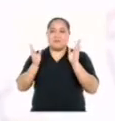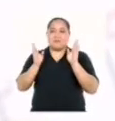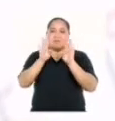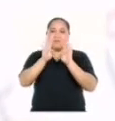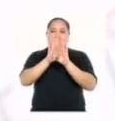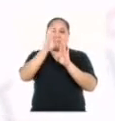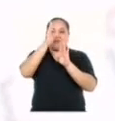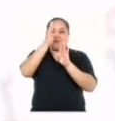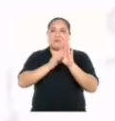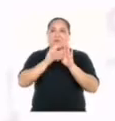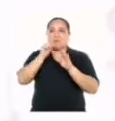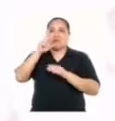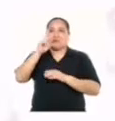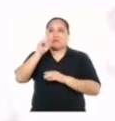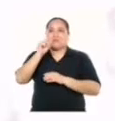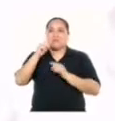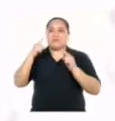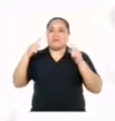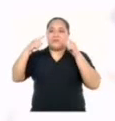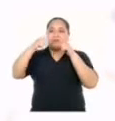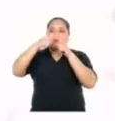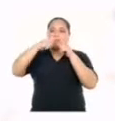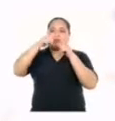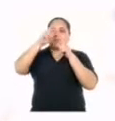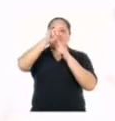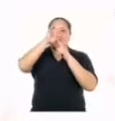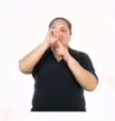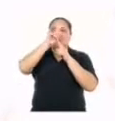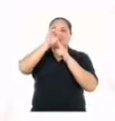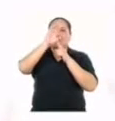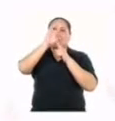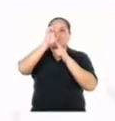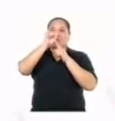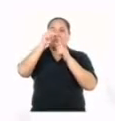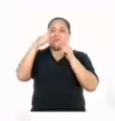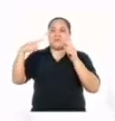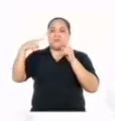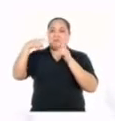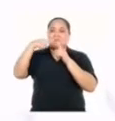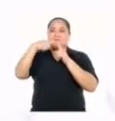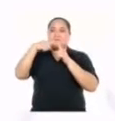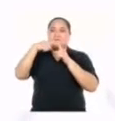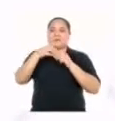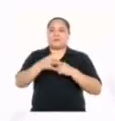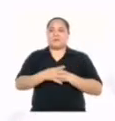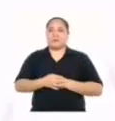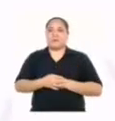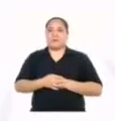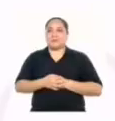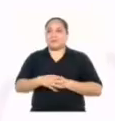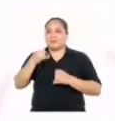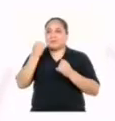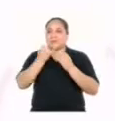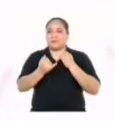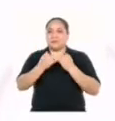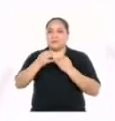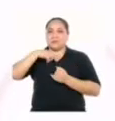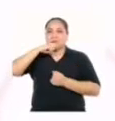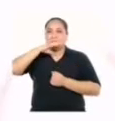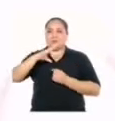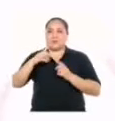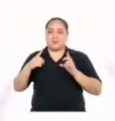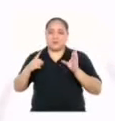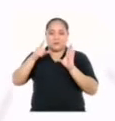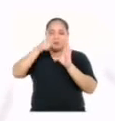caras. También están los vértices o los puntos donde se intersecan las aristas. Por último, podemos citar a